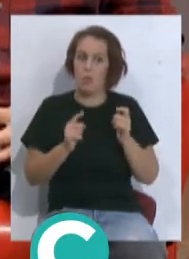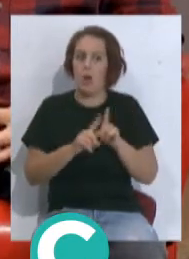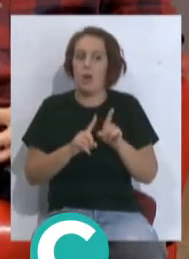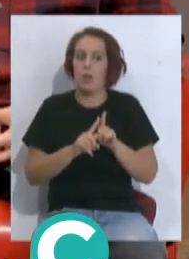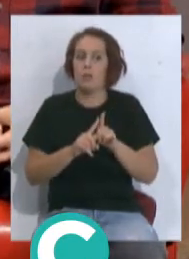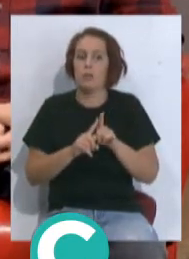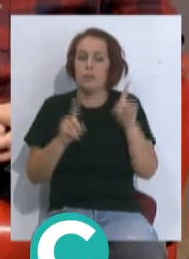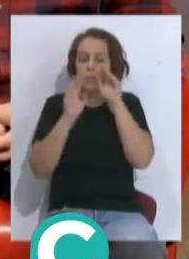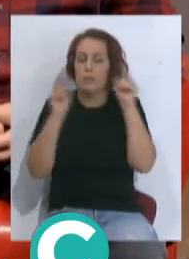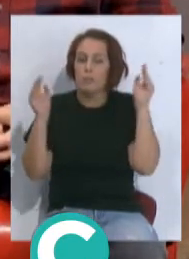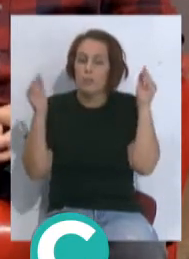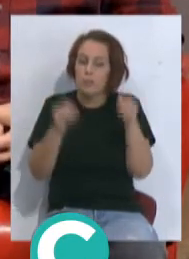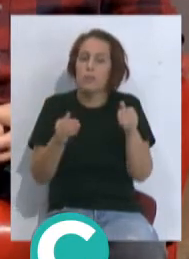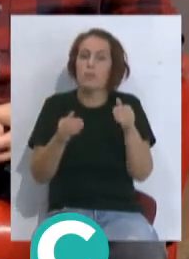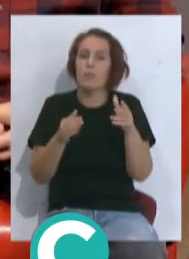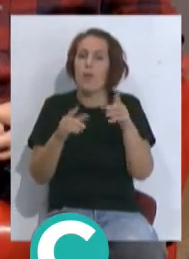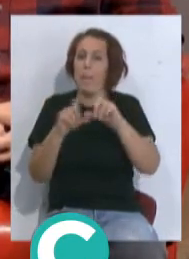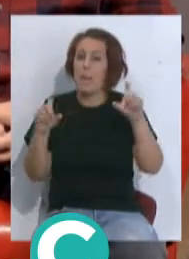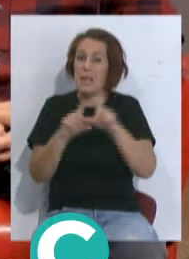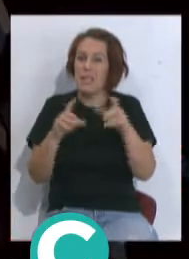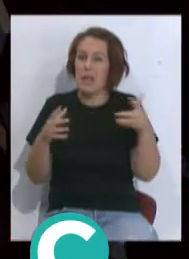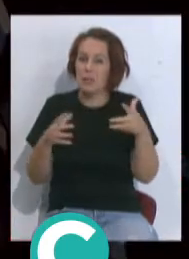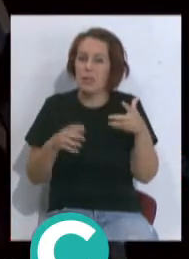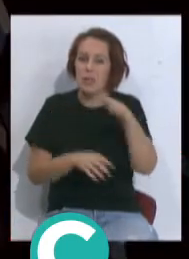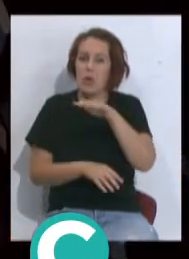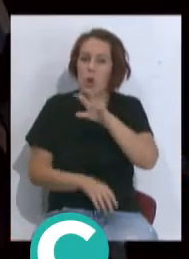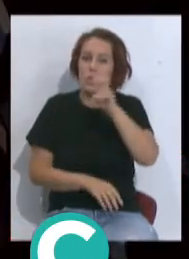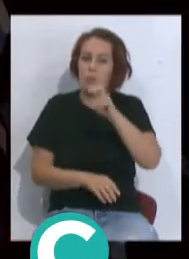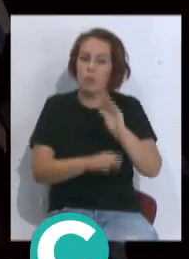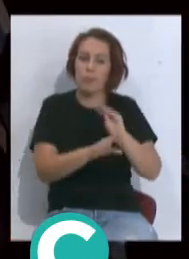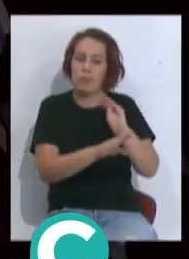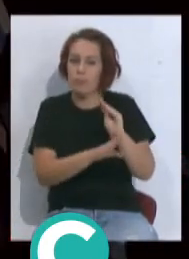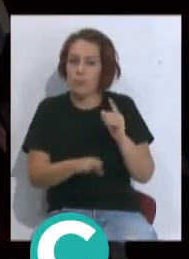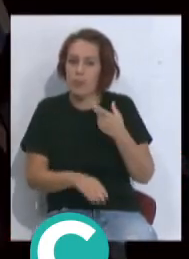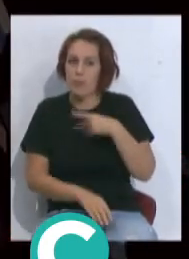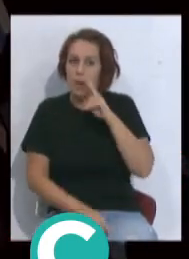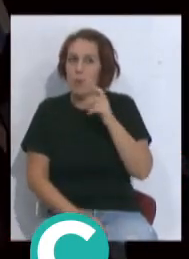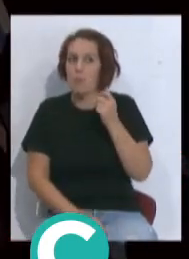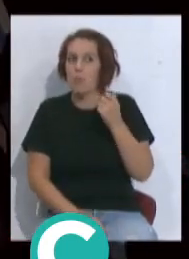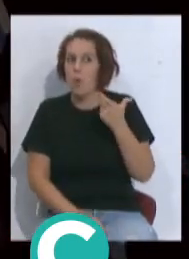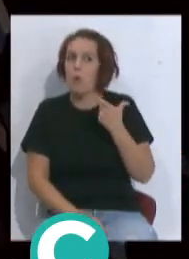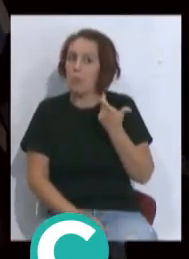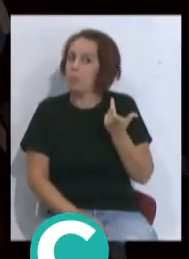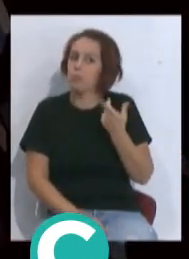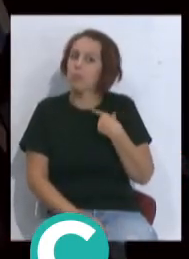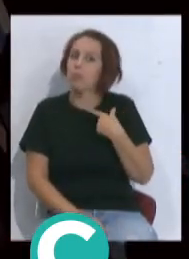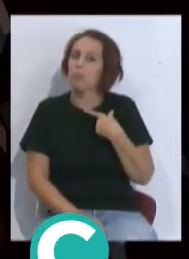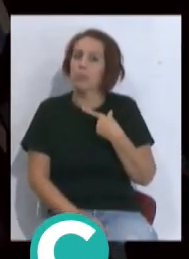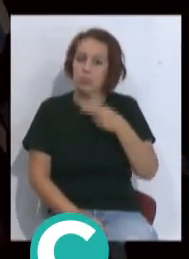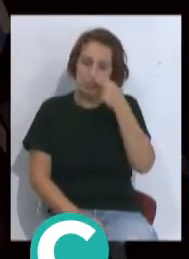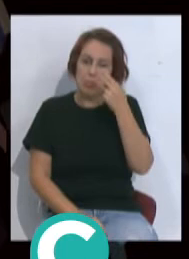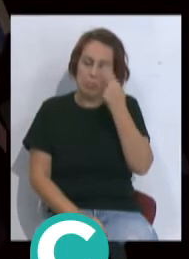foco, o quizá grandes empresas inviertan en otro sitio y quizá pues le vean ese punto positivo que diga, pues esto